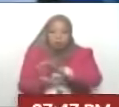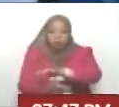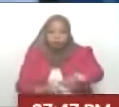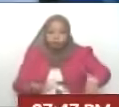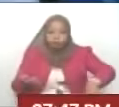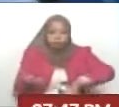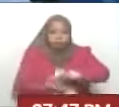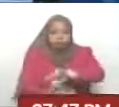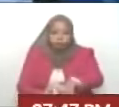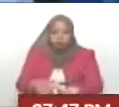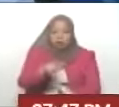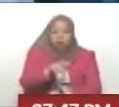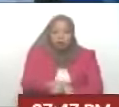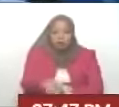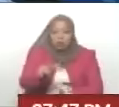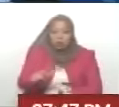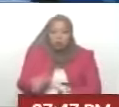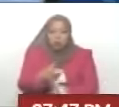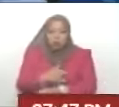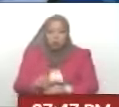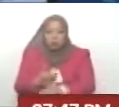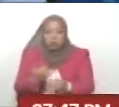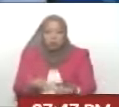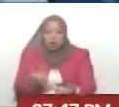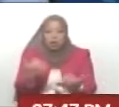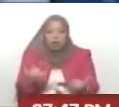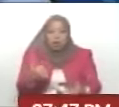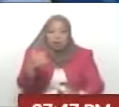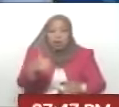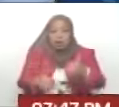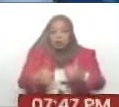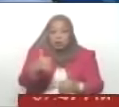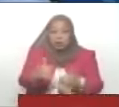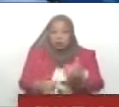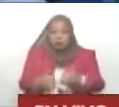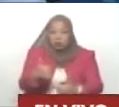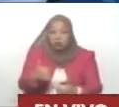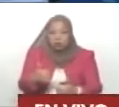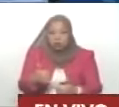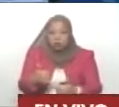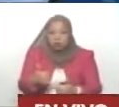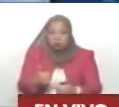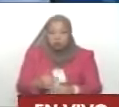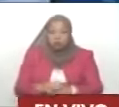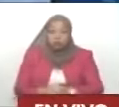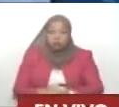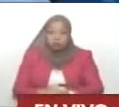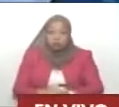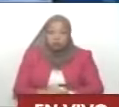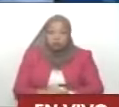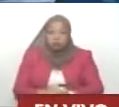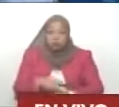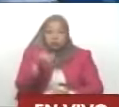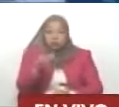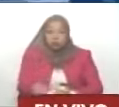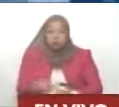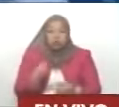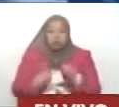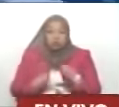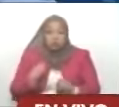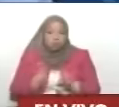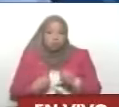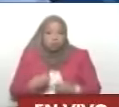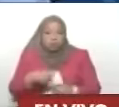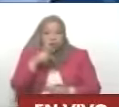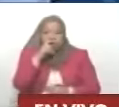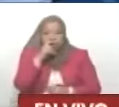insurrección para derrocar un gobierno ahora es candidato presidencial. Yo diría, Ceballos, no te preocupes tanto por